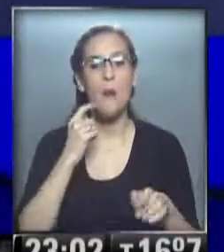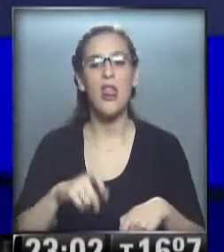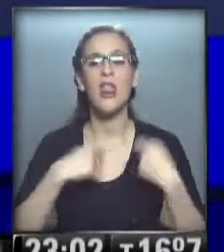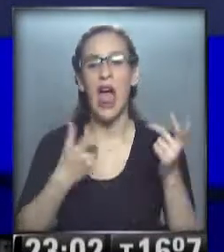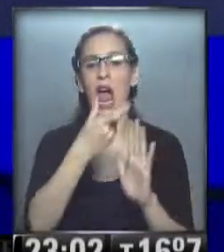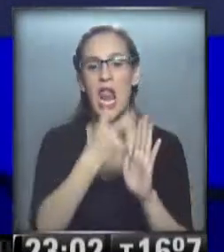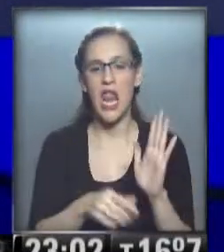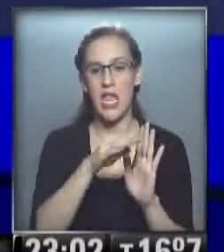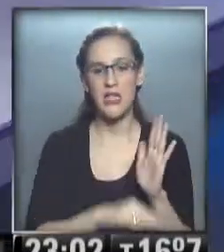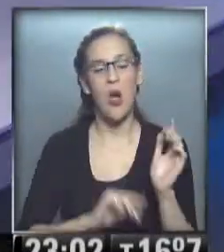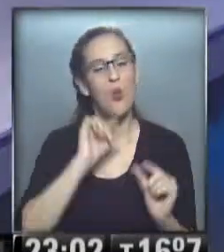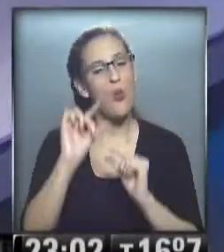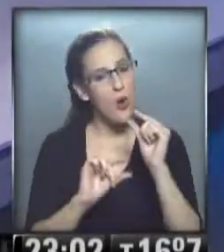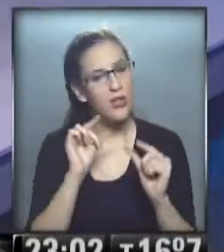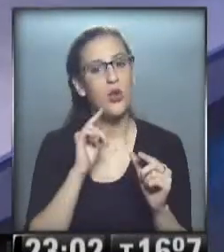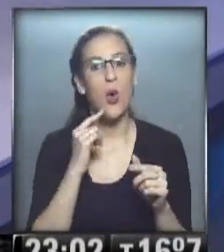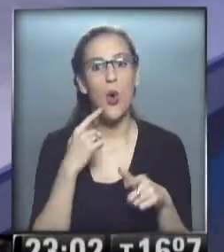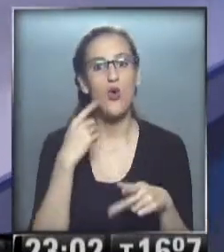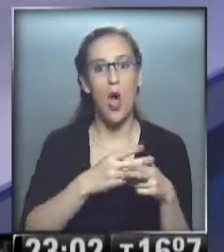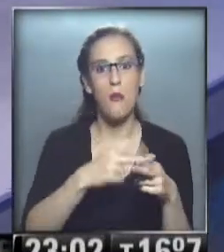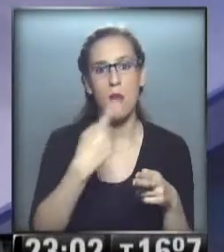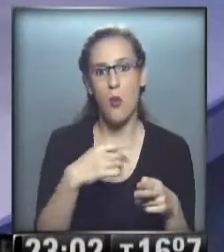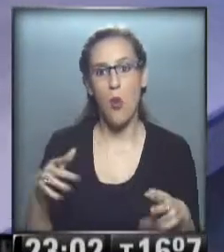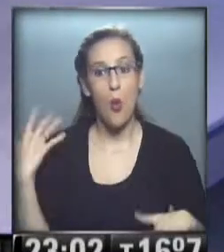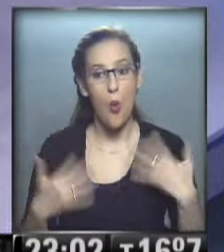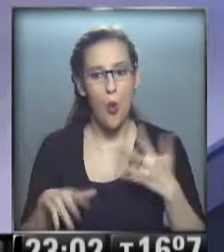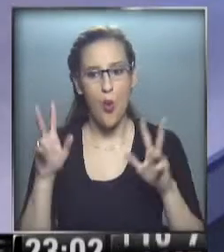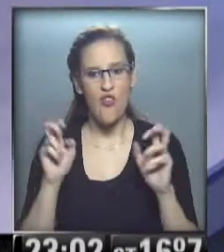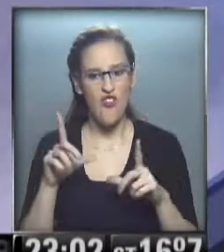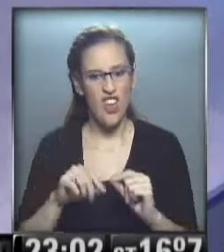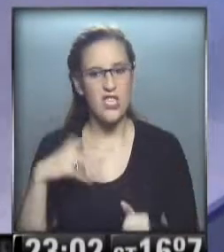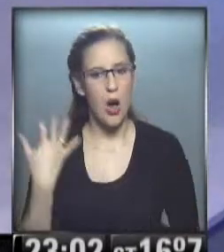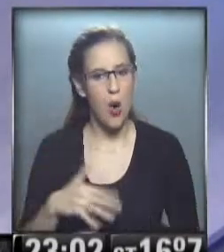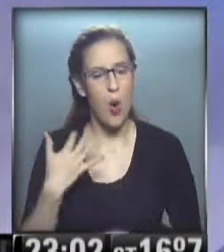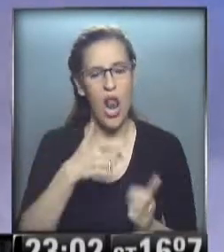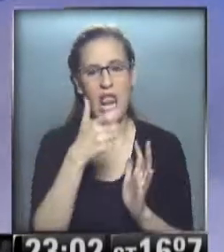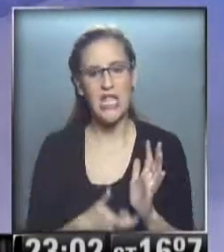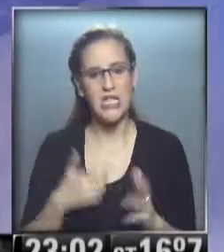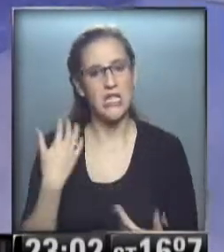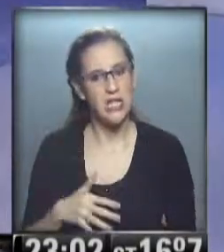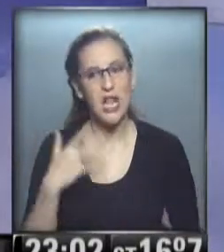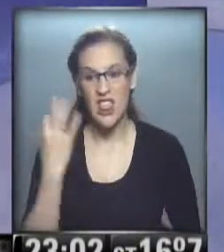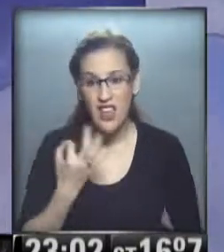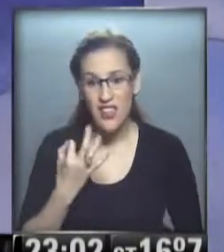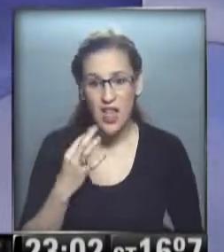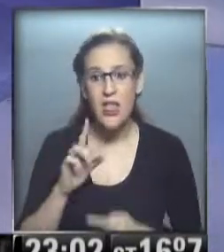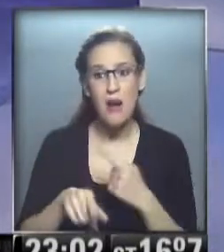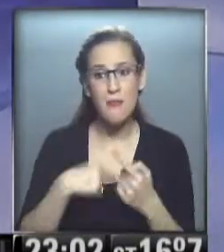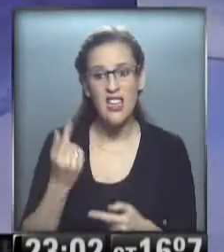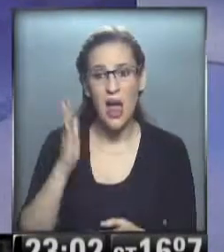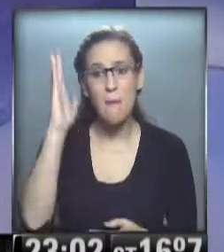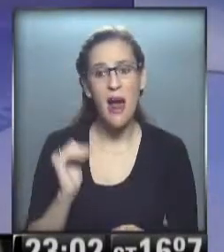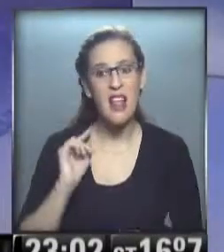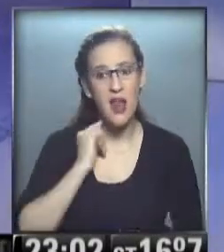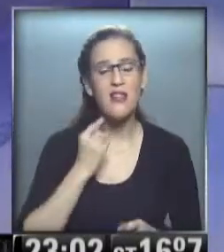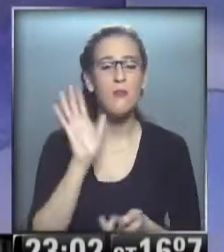comenzamos a desarrollar algunos nombres. Mamita, qué fecha para dar la lista. Complicada. ¿En serio? ¿Martes 13?